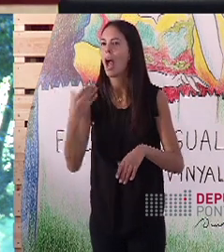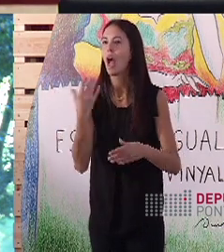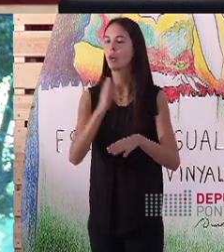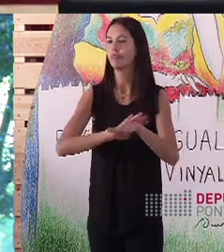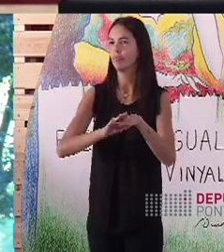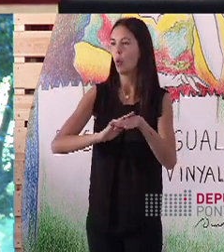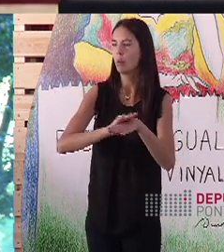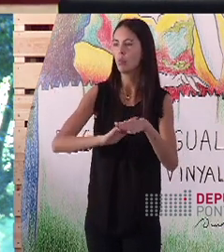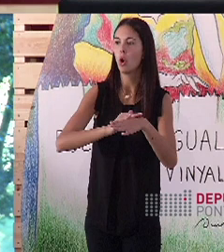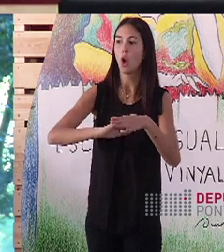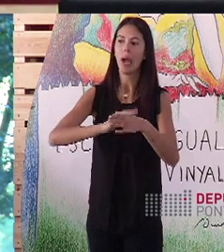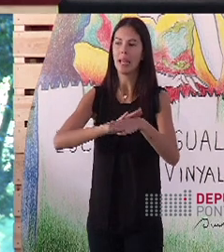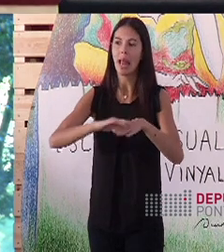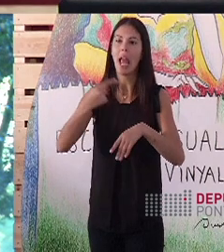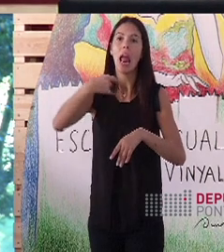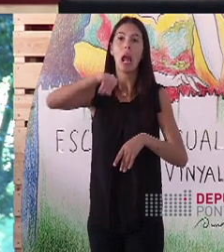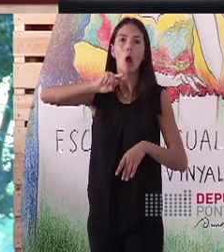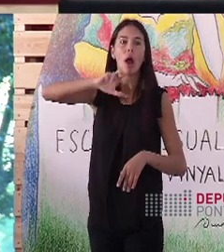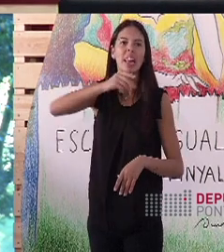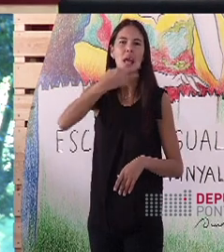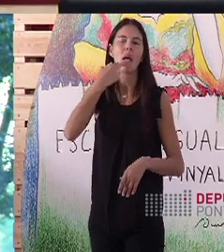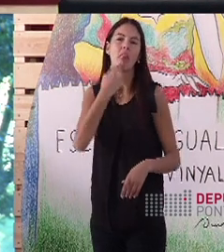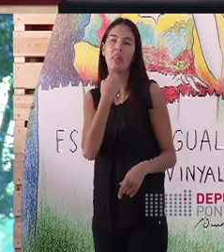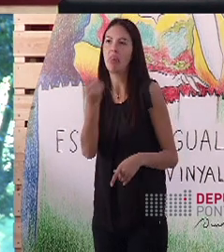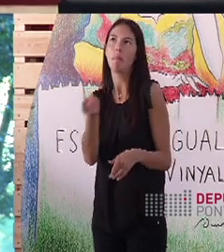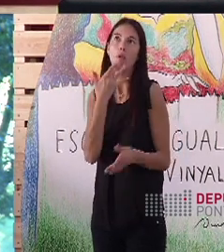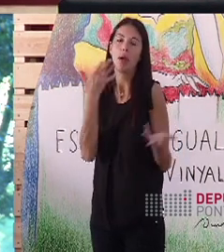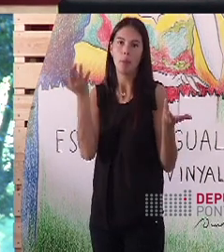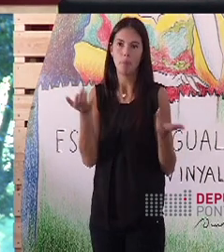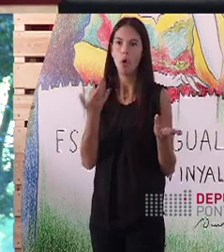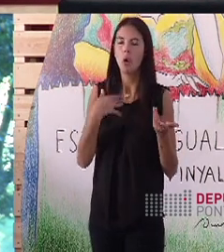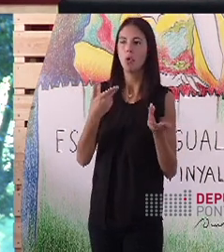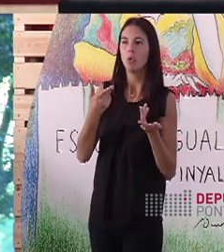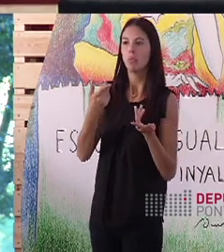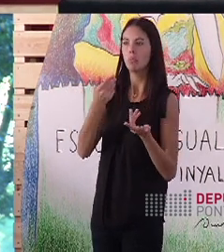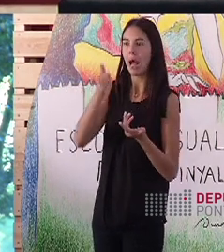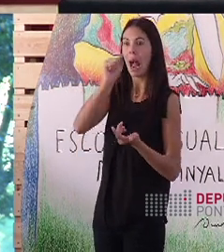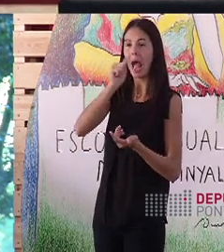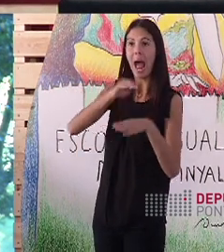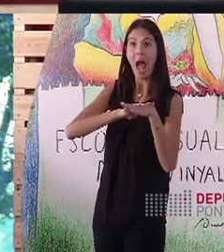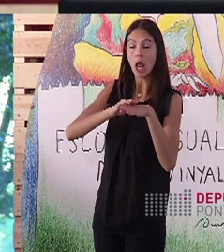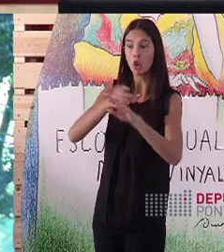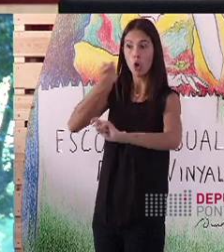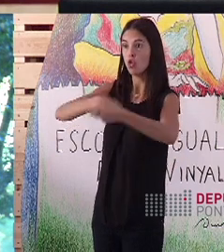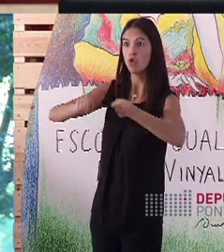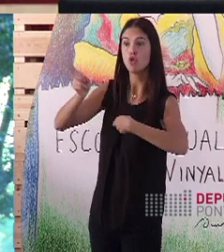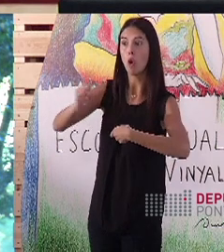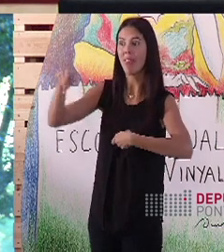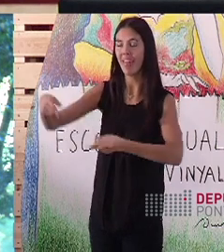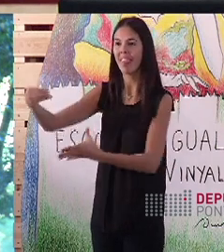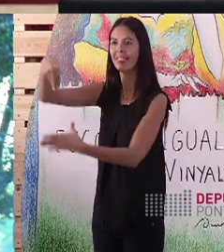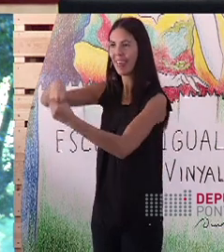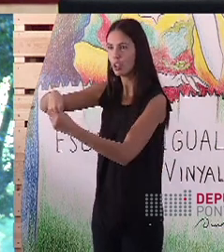ginebra dijesen que no iban a vender esas bebidas en los